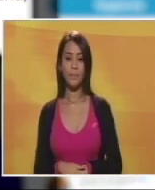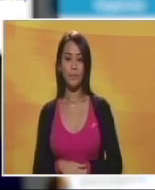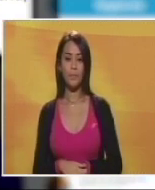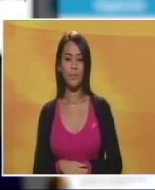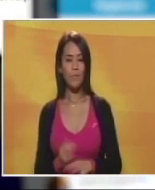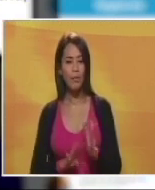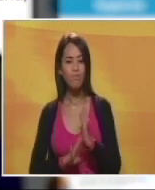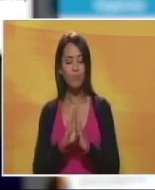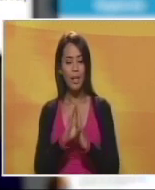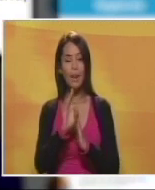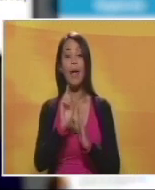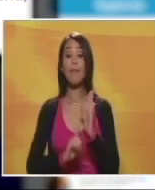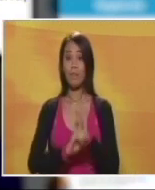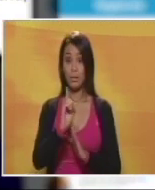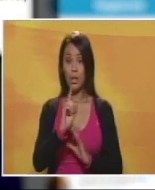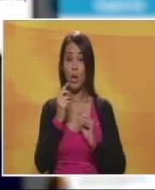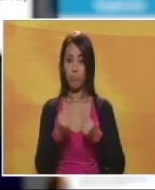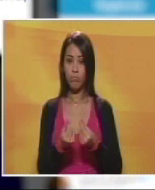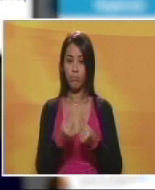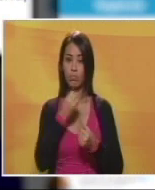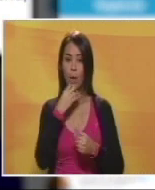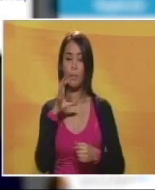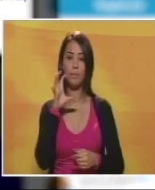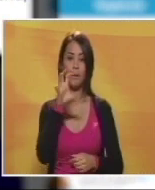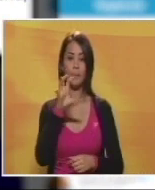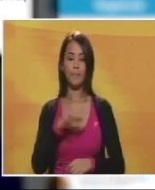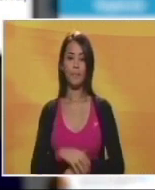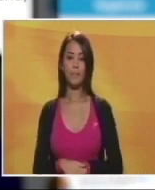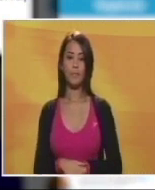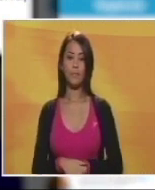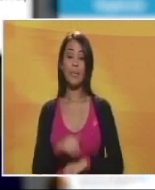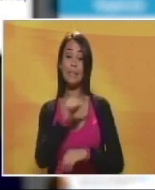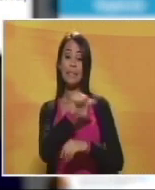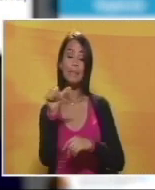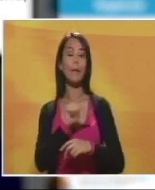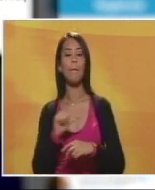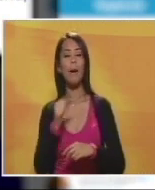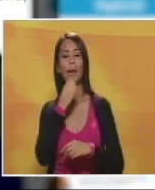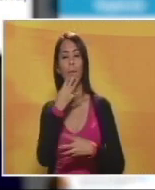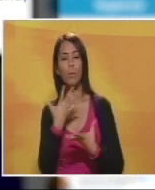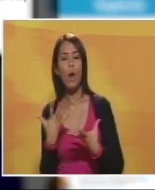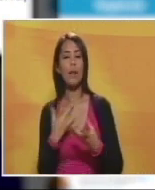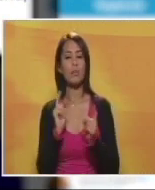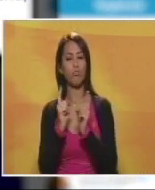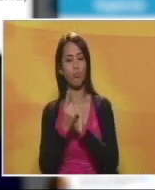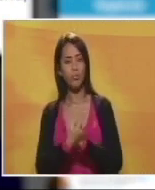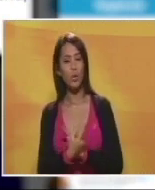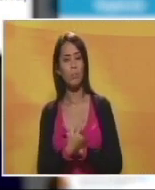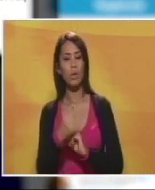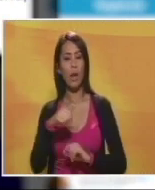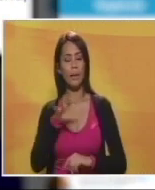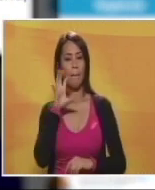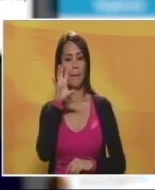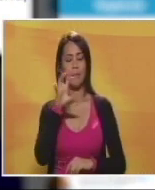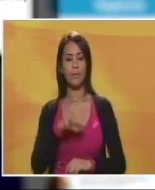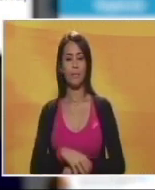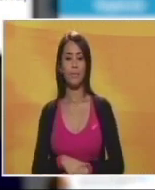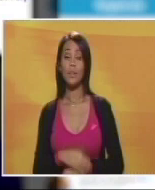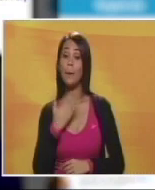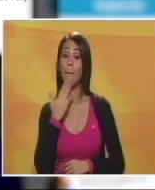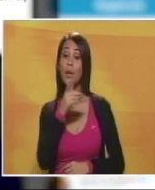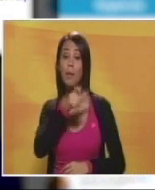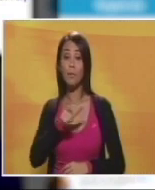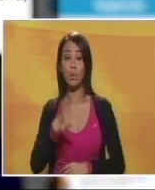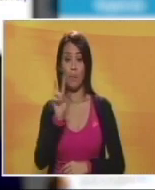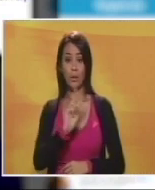activar y desarrollar la economía del país. Aseguró que vienen semanas cruciales, llenas de muchos cambios positivos para la nación, por lo que exhortó